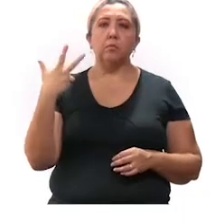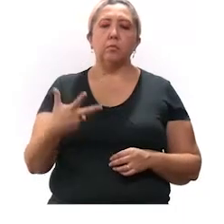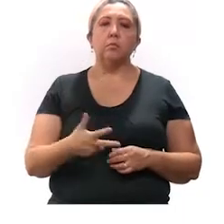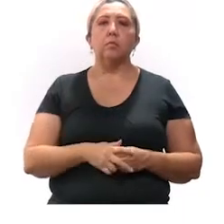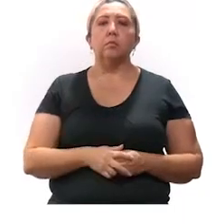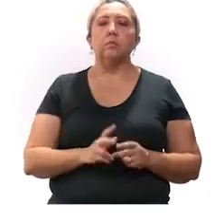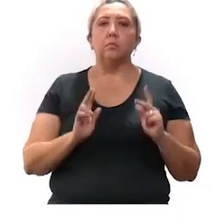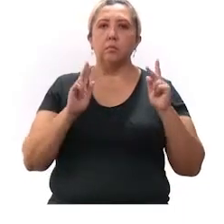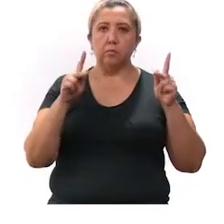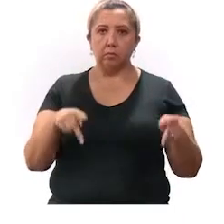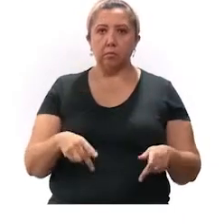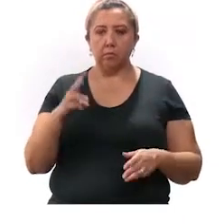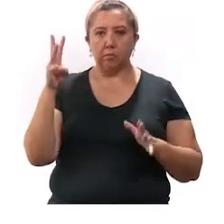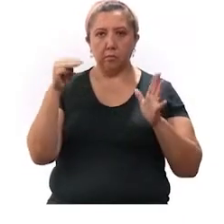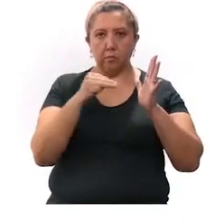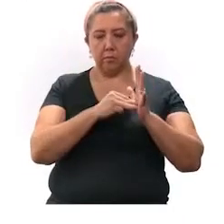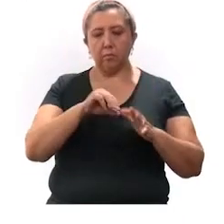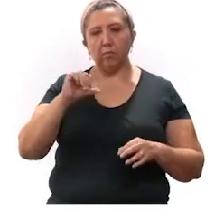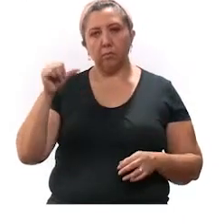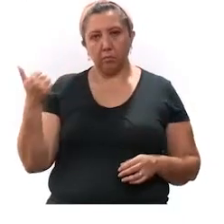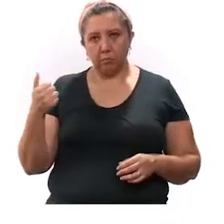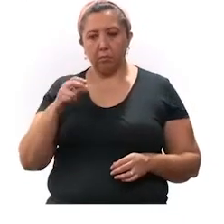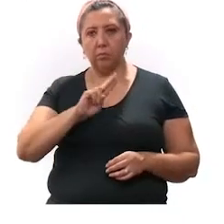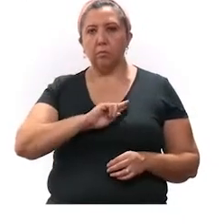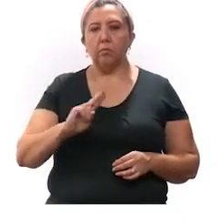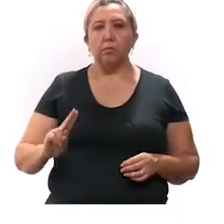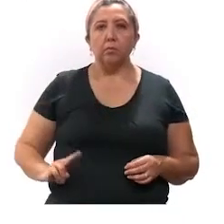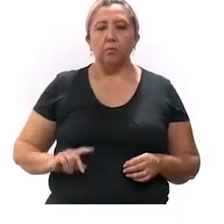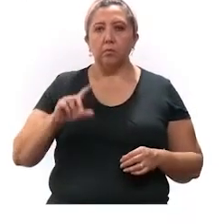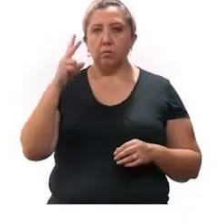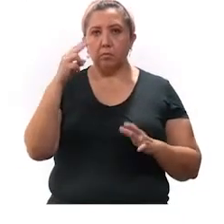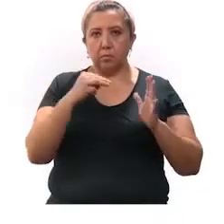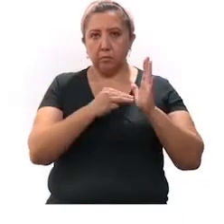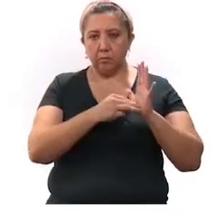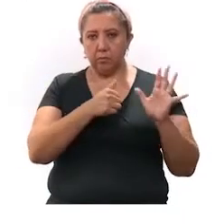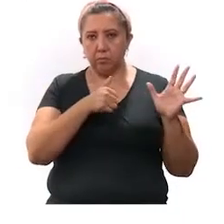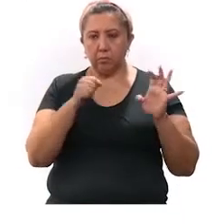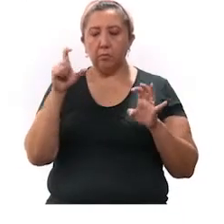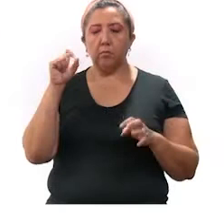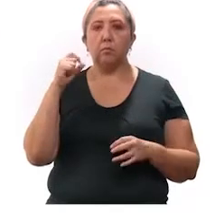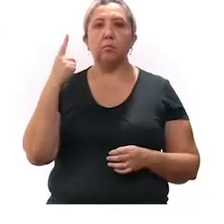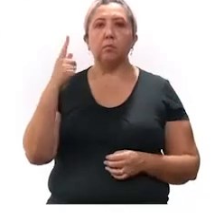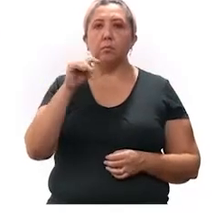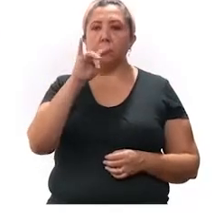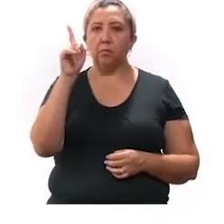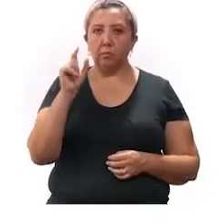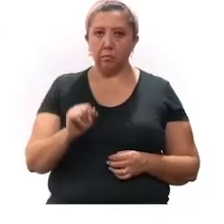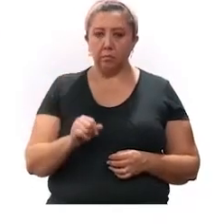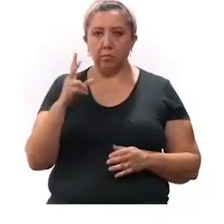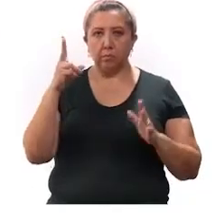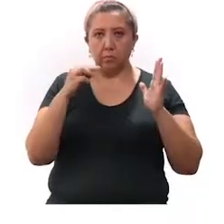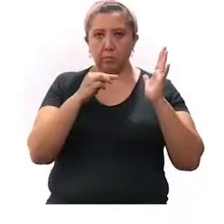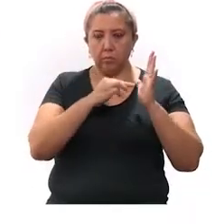4.558, Progreso, 3.011, Umam, 2.621, Tizimín,